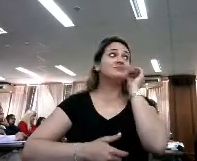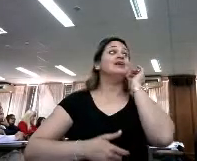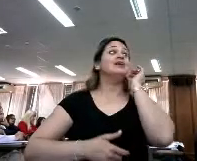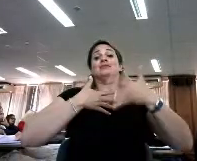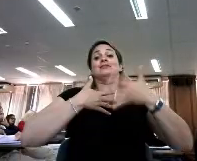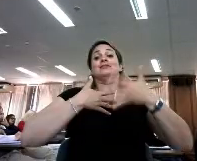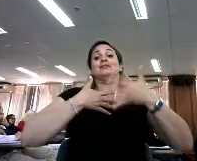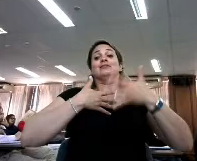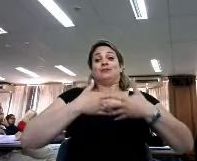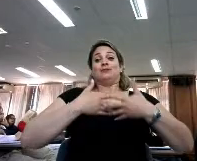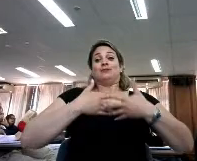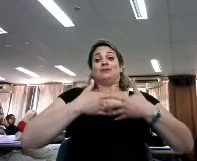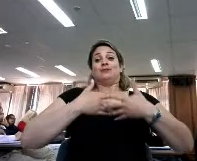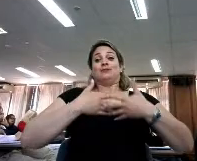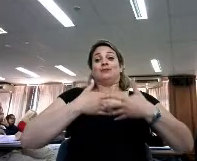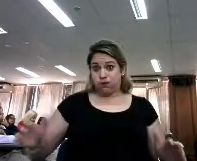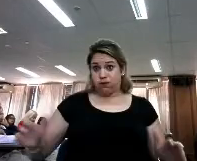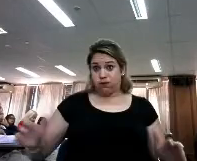Adrián.